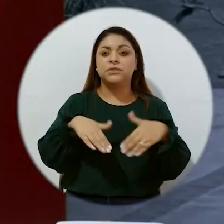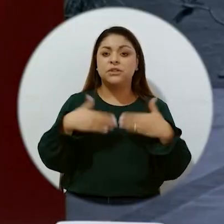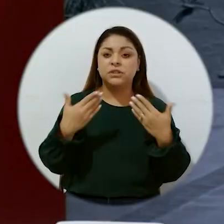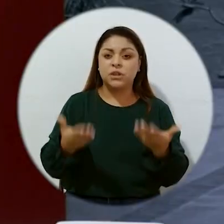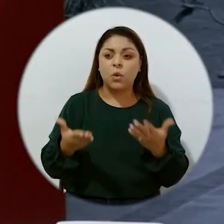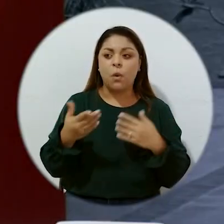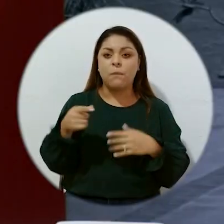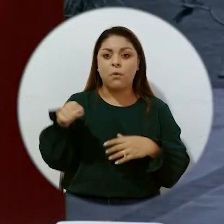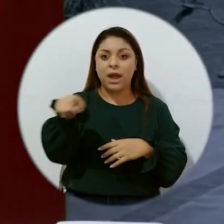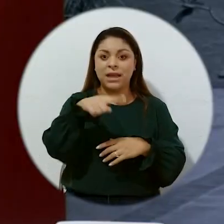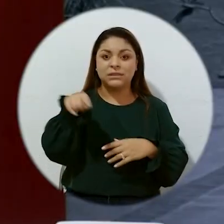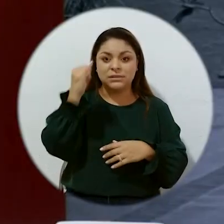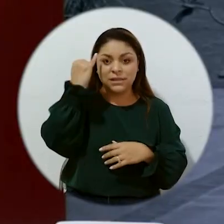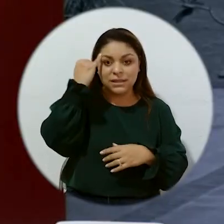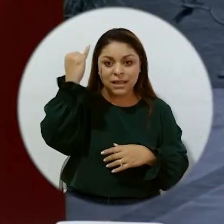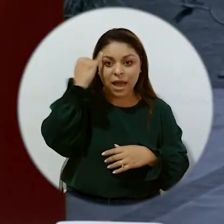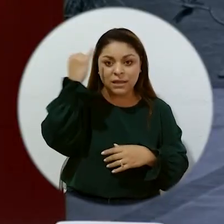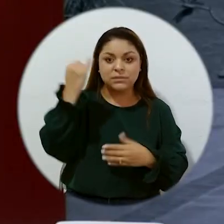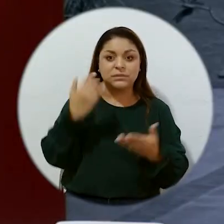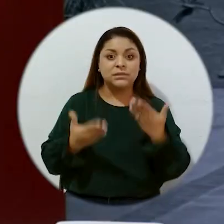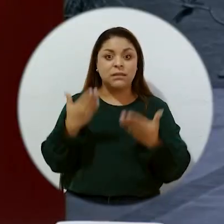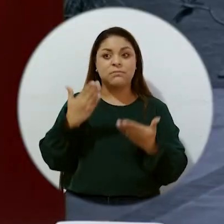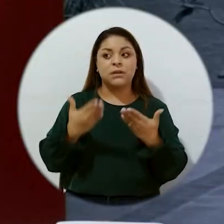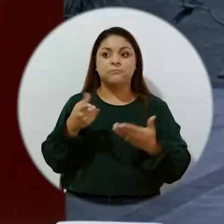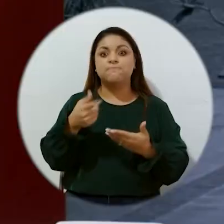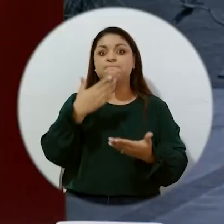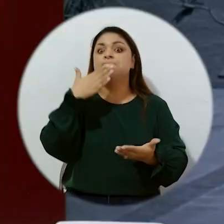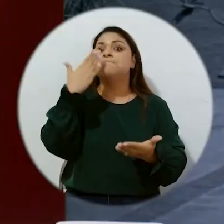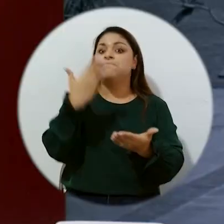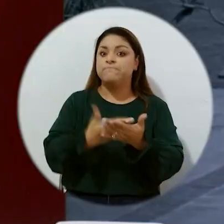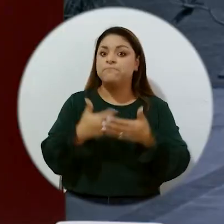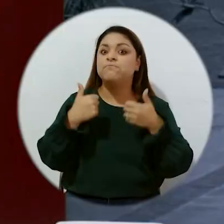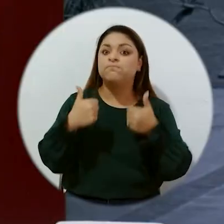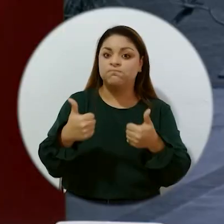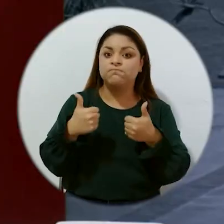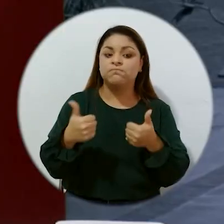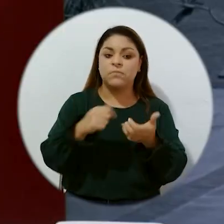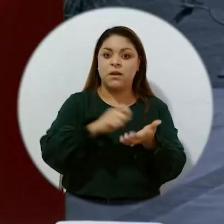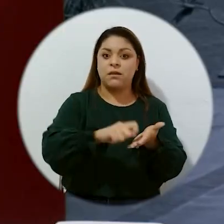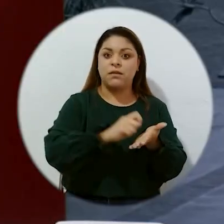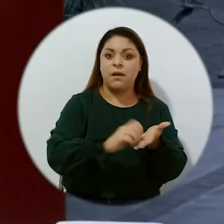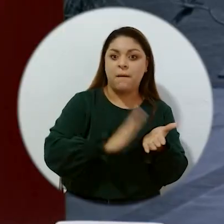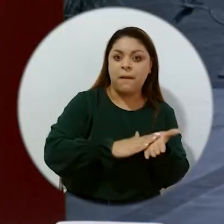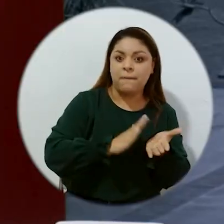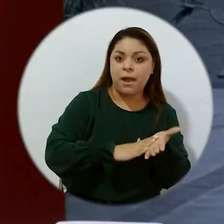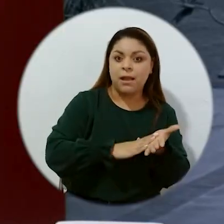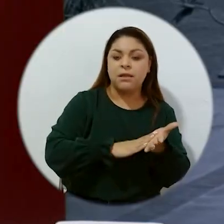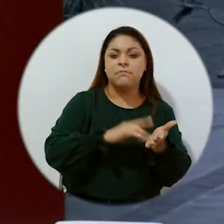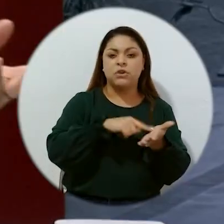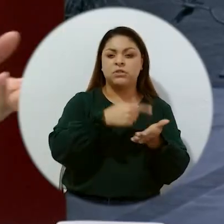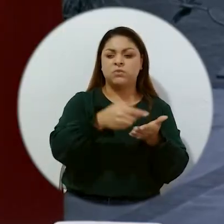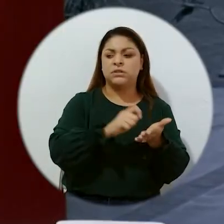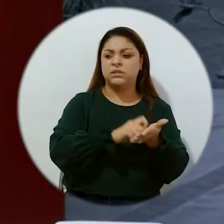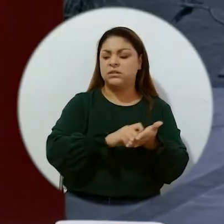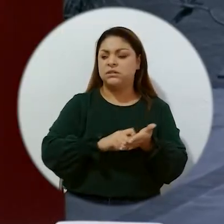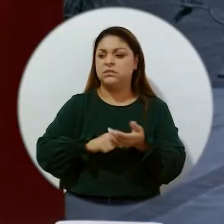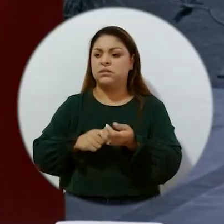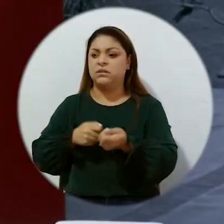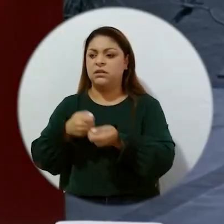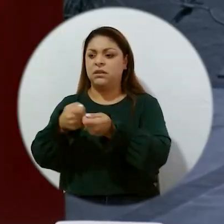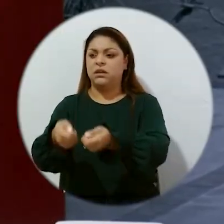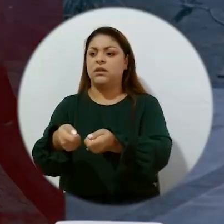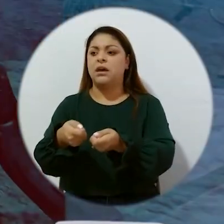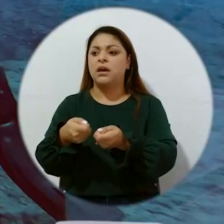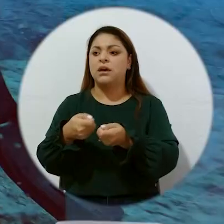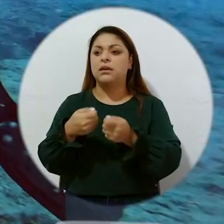Como todas esas ideas que muchas veces son muy geniales y están en el papel, las trasladamos y las hacemos llegar, por